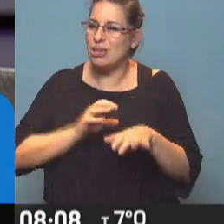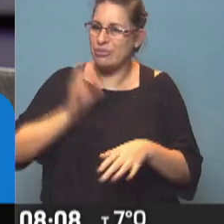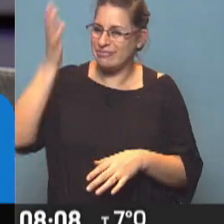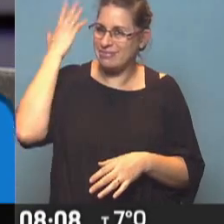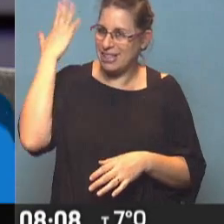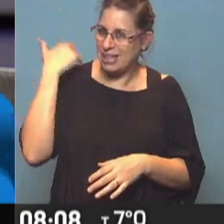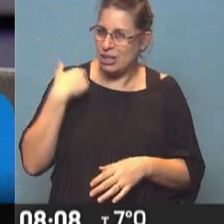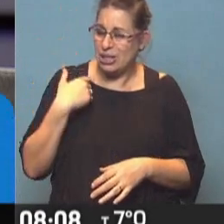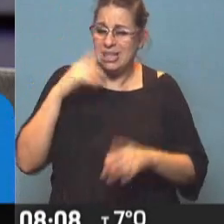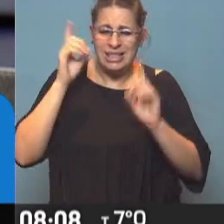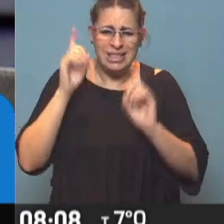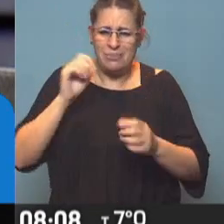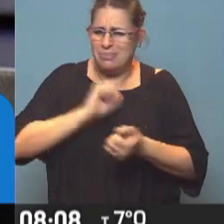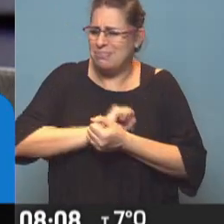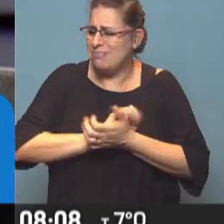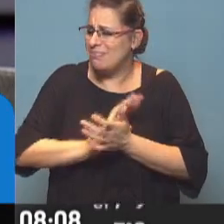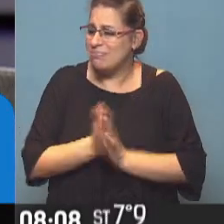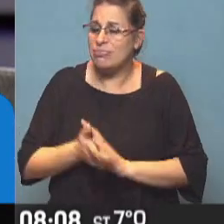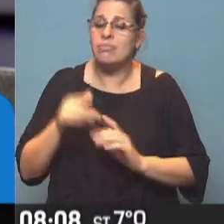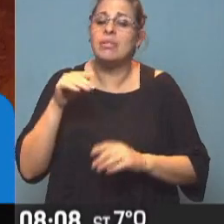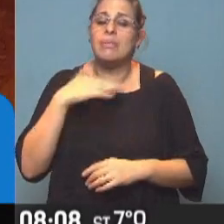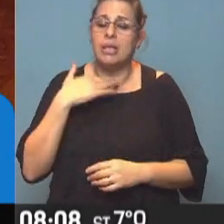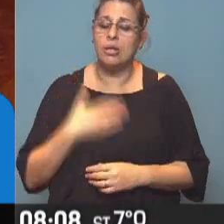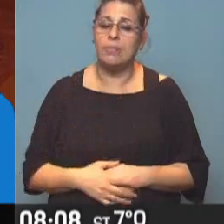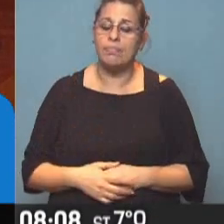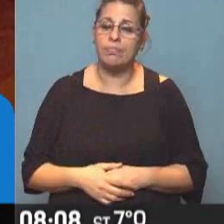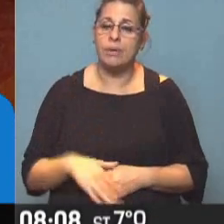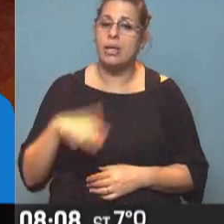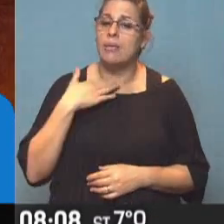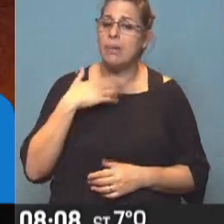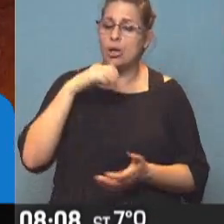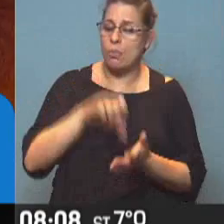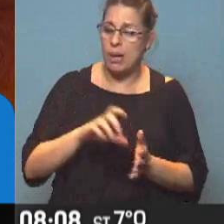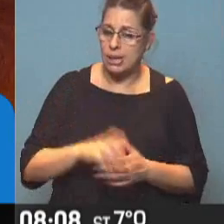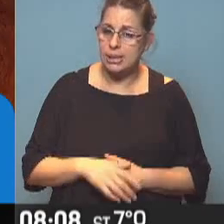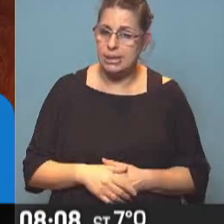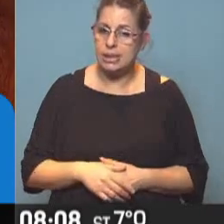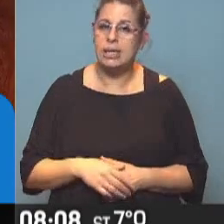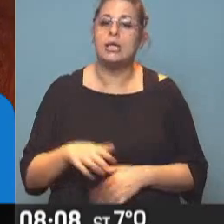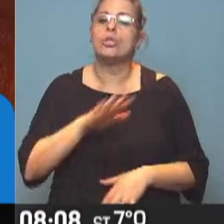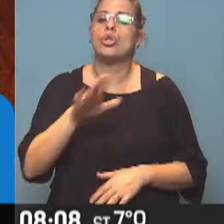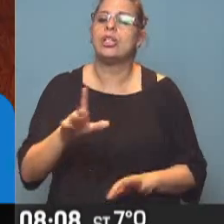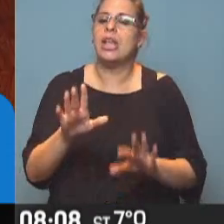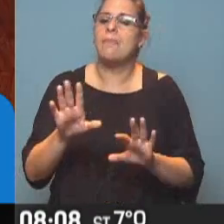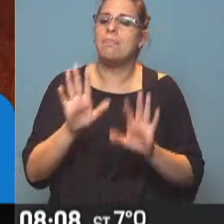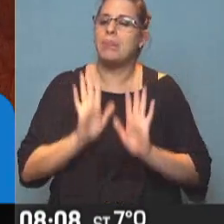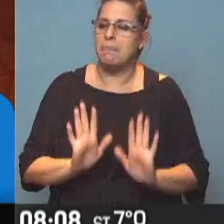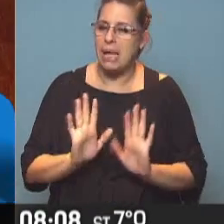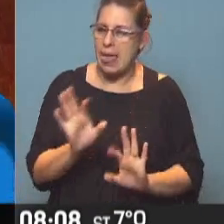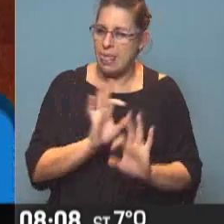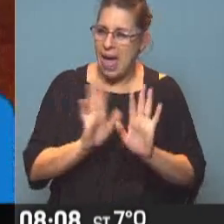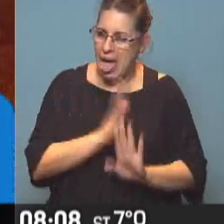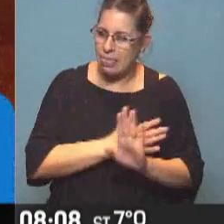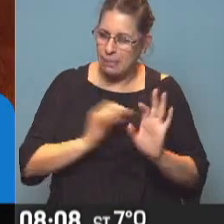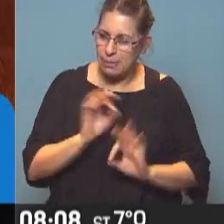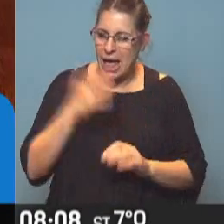que fue absolutamente cruel con el país, con México? México es un país y una sociedad muy preparada. Yo trabajé años en México y